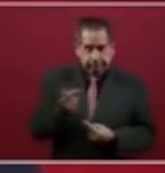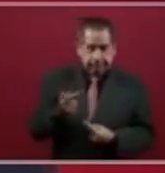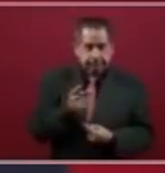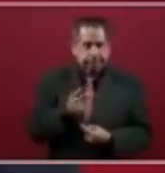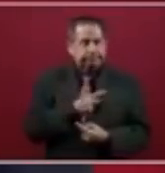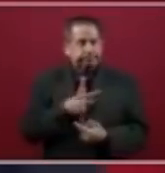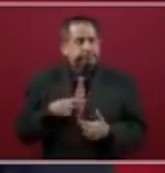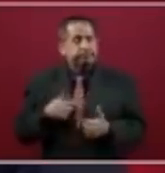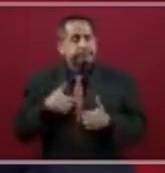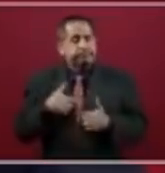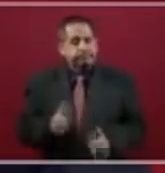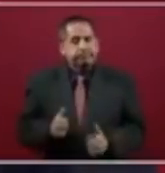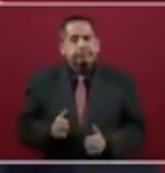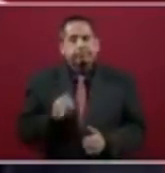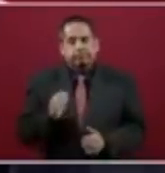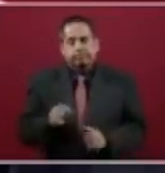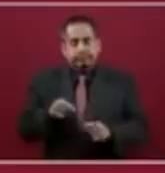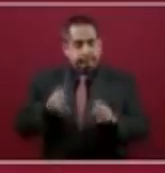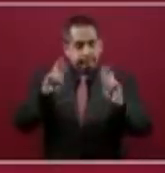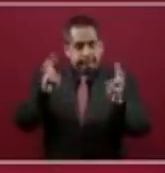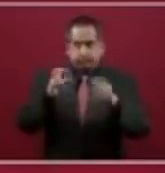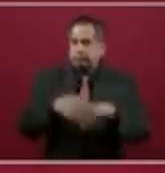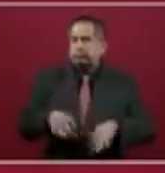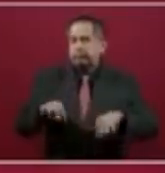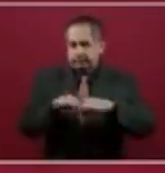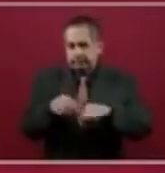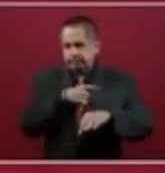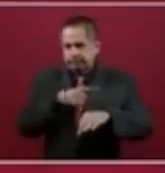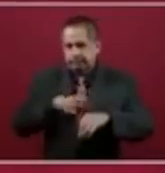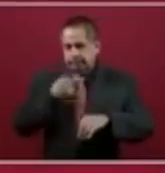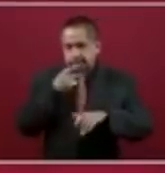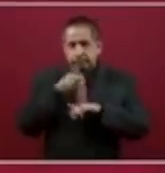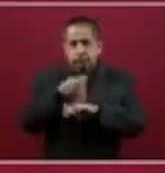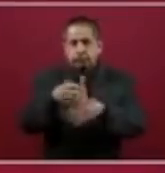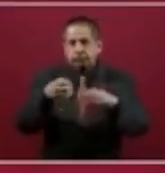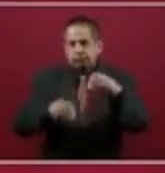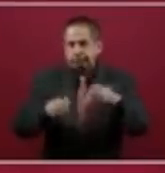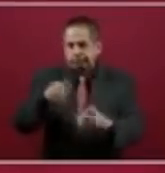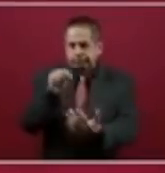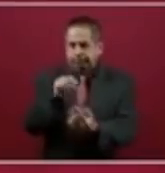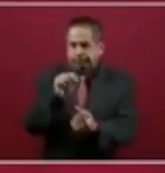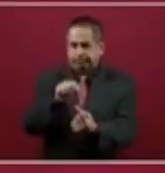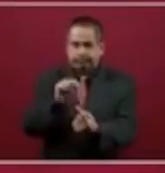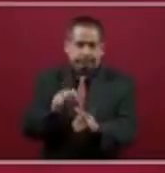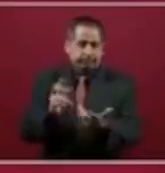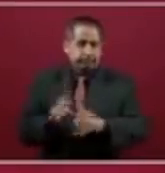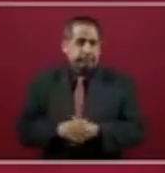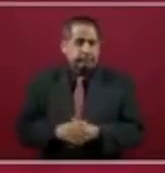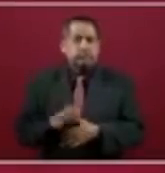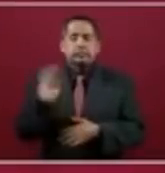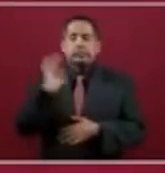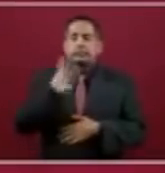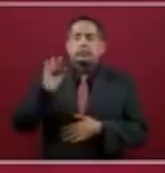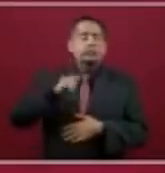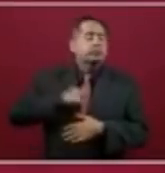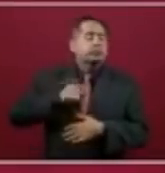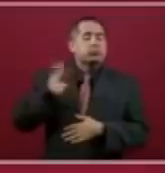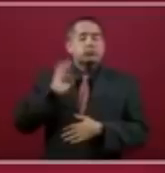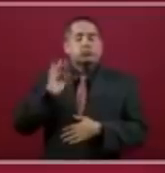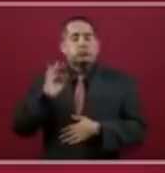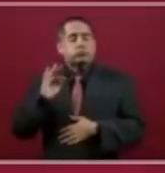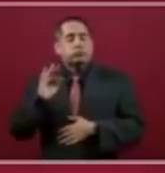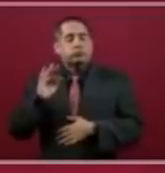comprenden que son temas importantes, porque si nosotros ponemos a disposición de